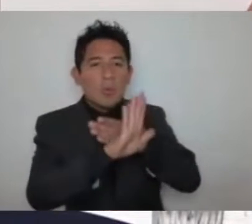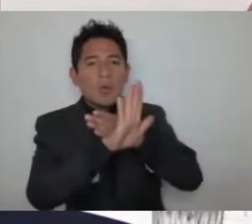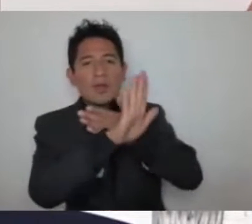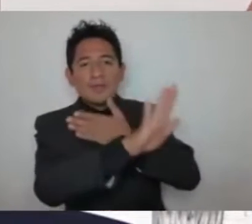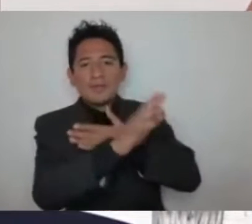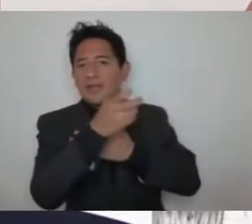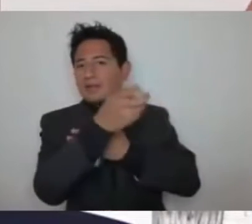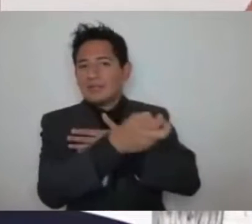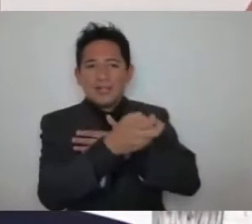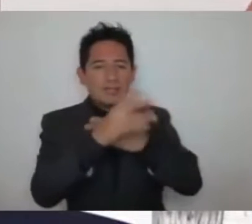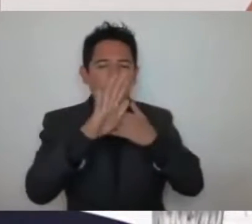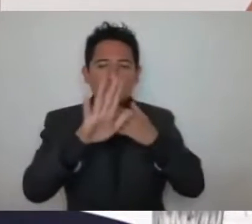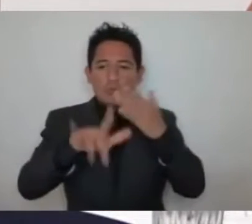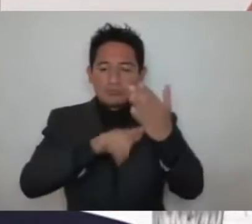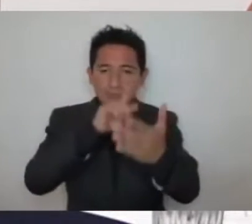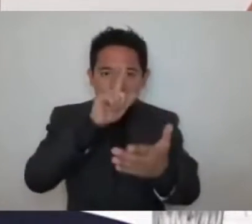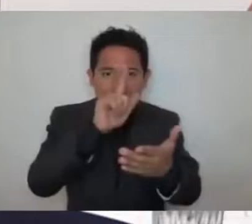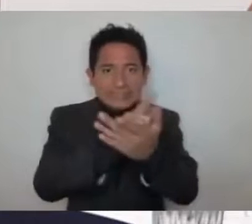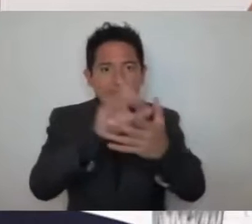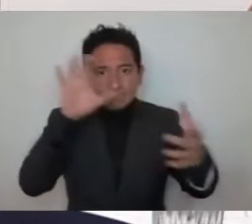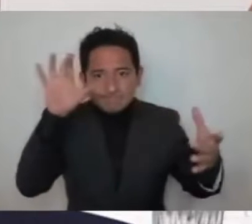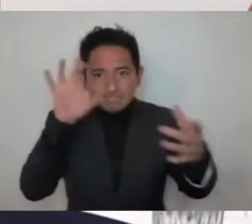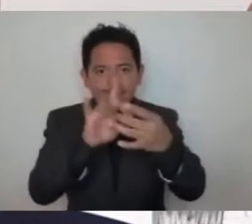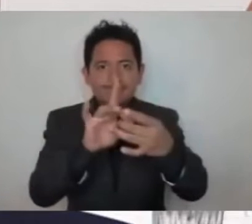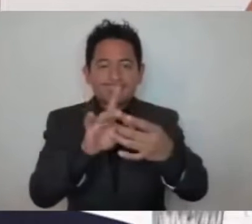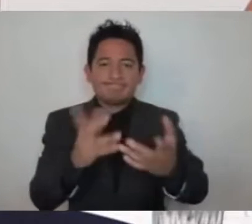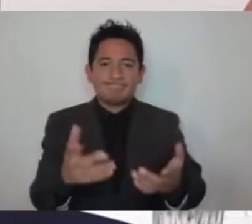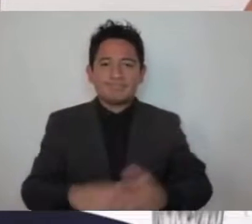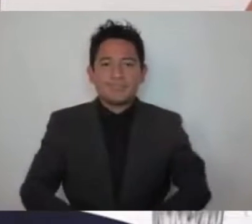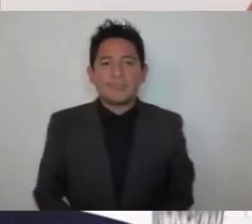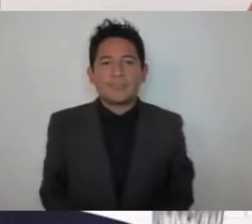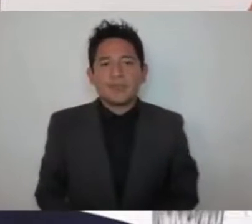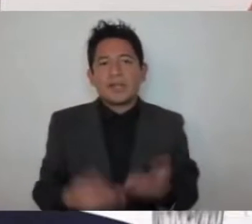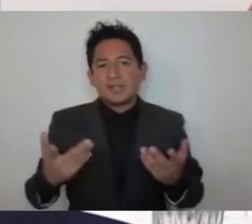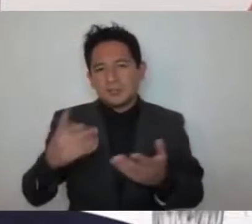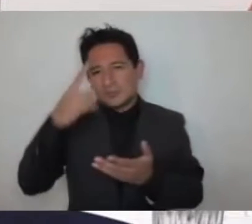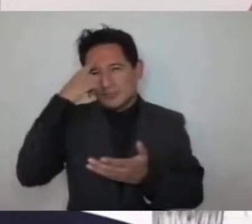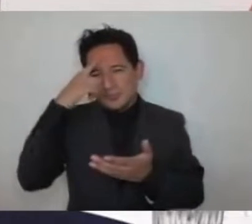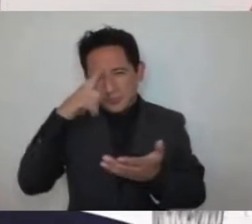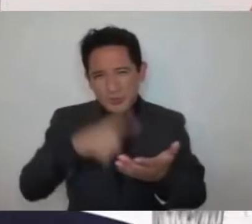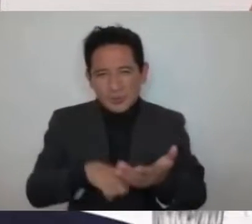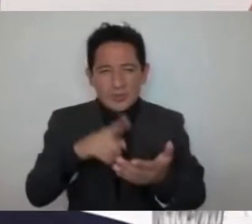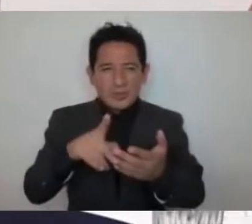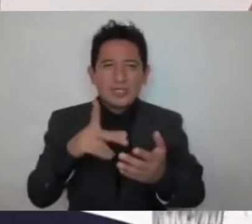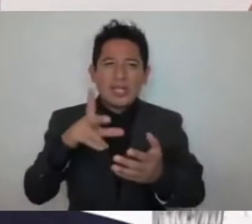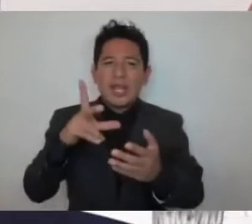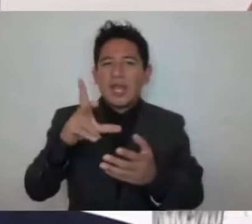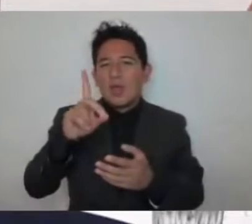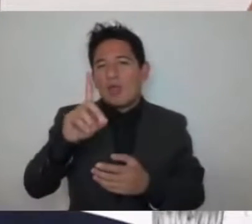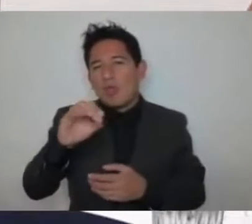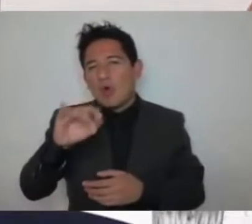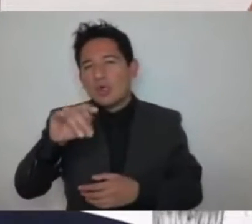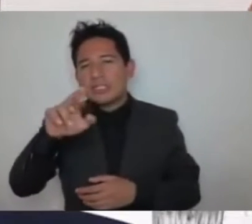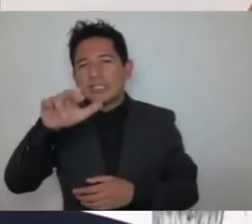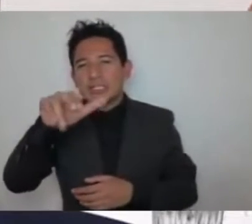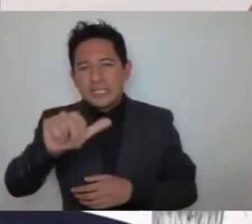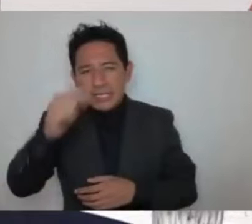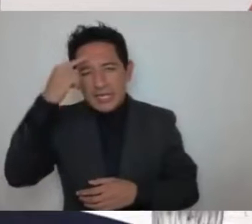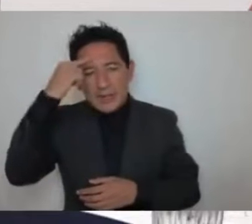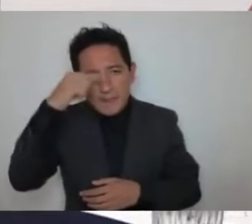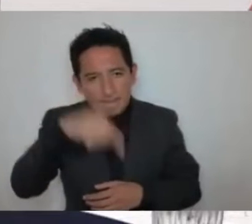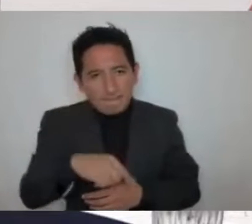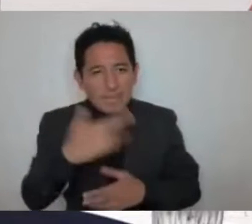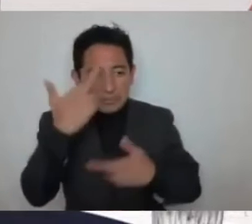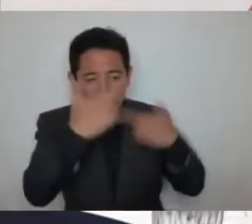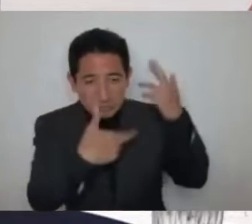y Creo yo que esta doctrina de controles preventivos provisionales parte de no sé si